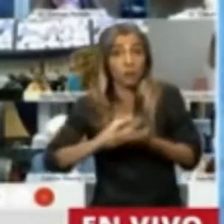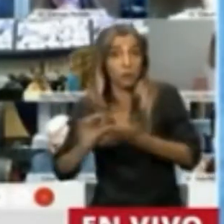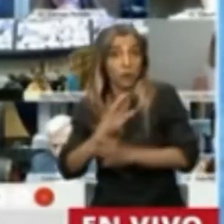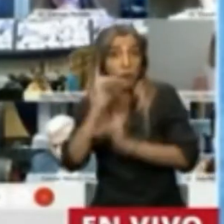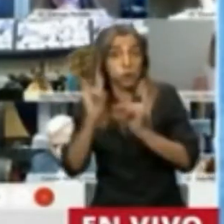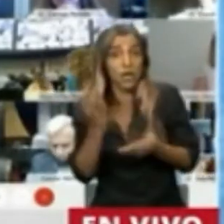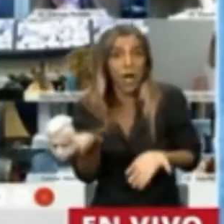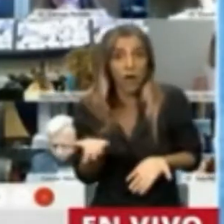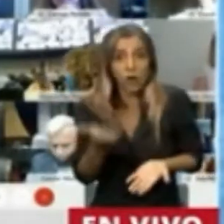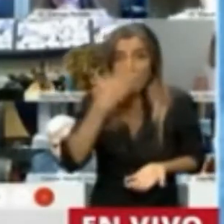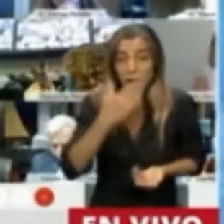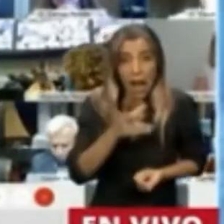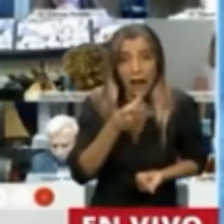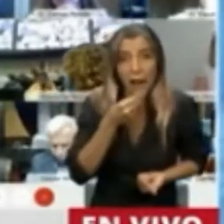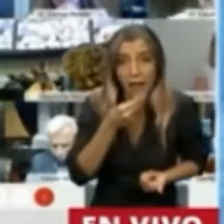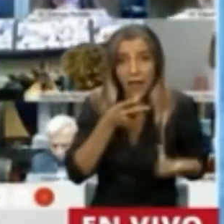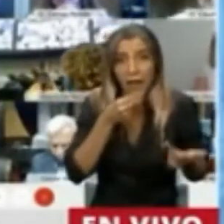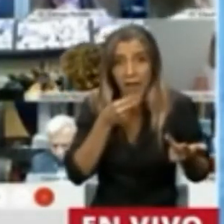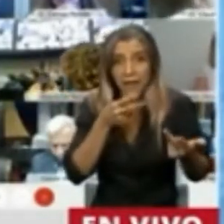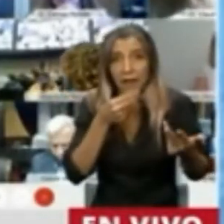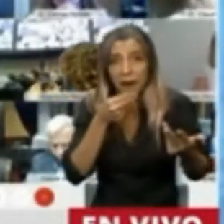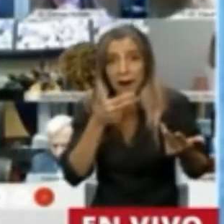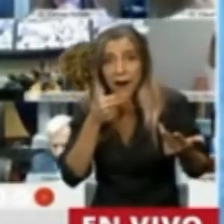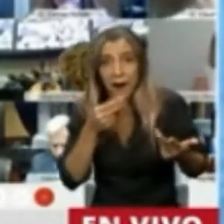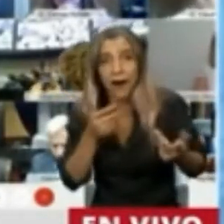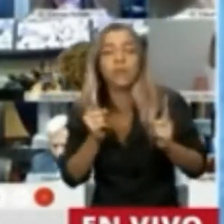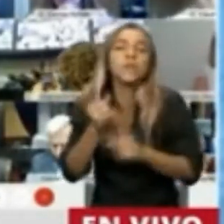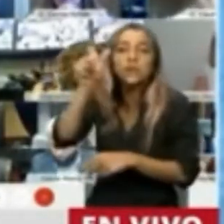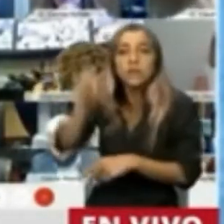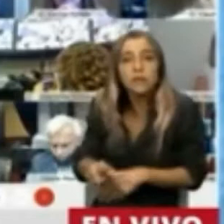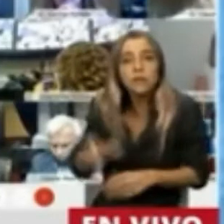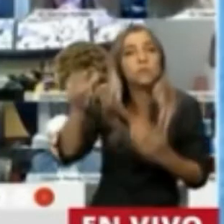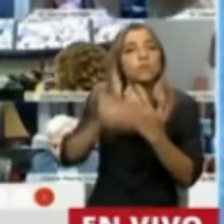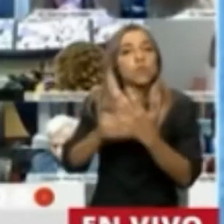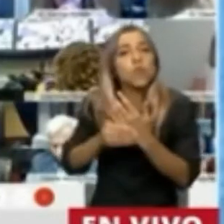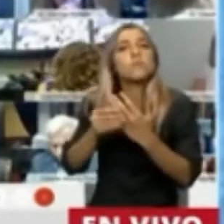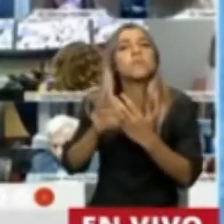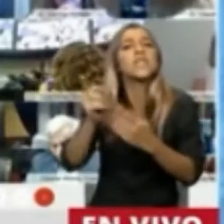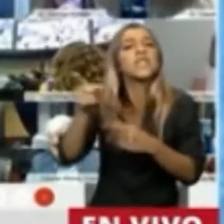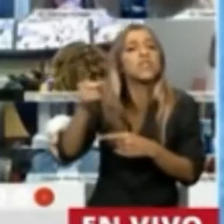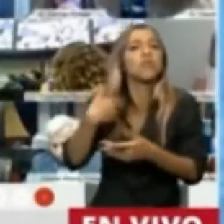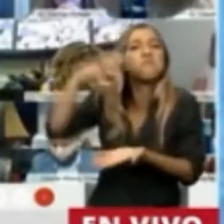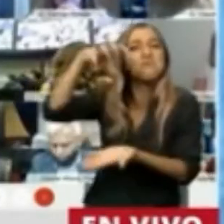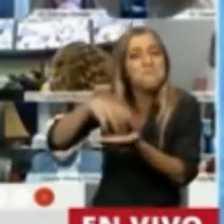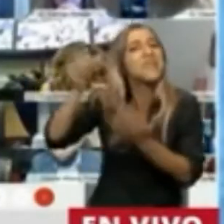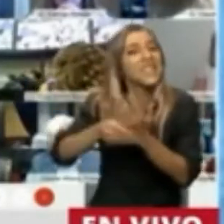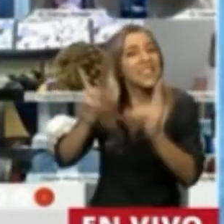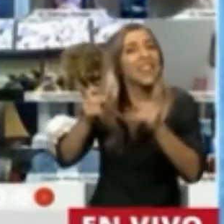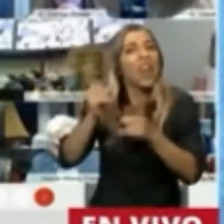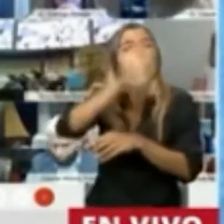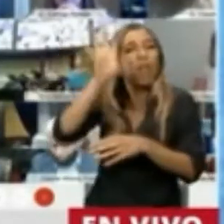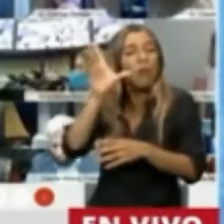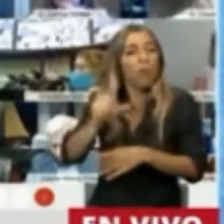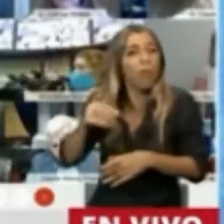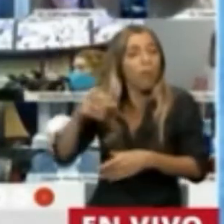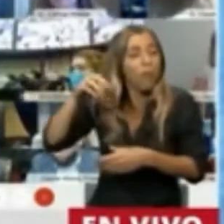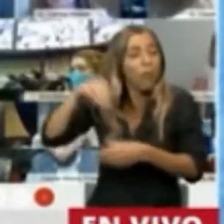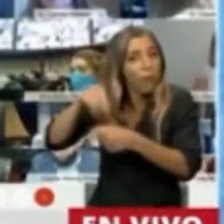pasó nada. Apelamos a la sensibilidad del Ministerio del Interior, se están reuniendo con los gobernadores todas las semanas